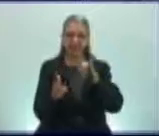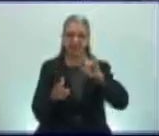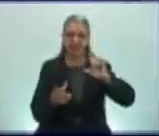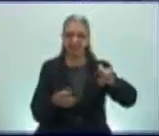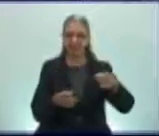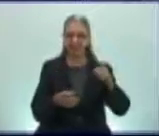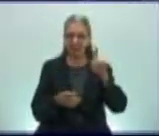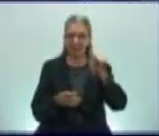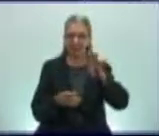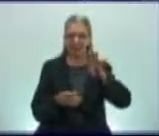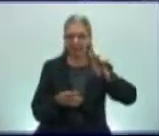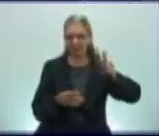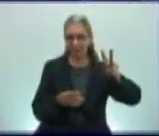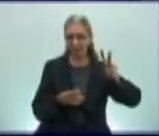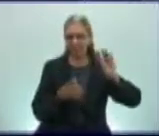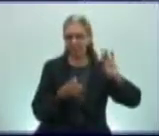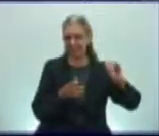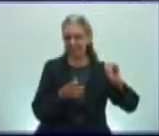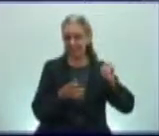realizando.